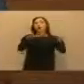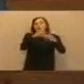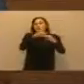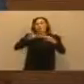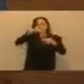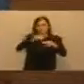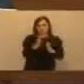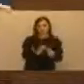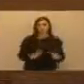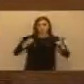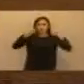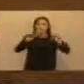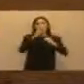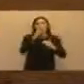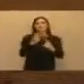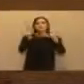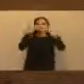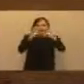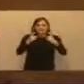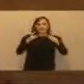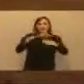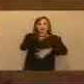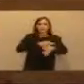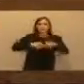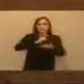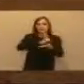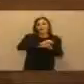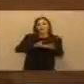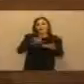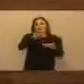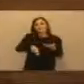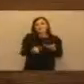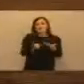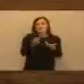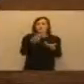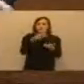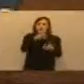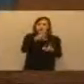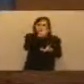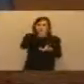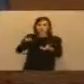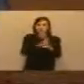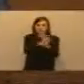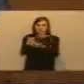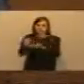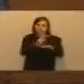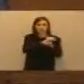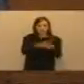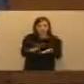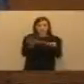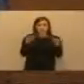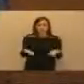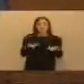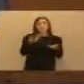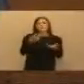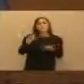con la intención de garantizar la restitución de los derechos de los trabajadores despedidos por Santa Bárbara Sistemas. No es la primera vez